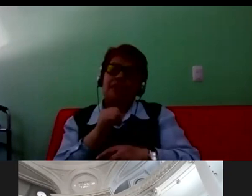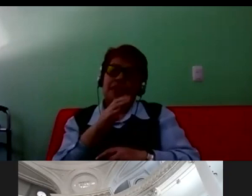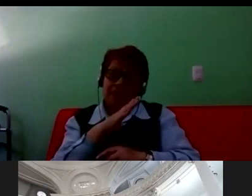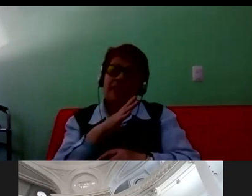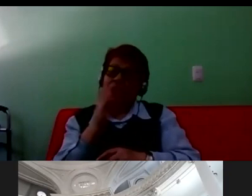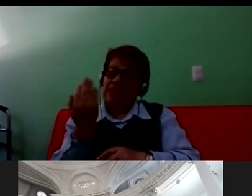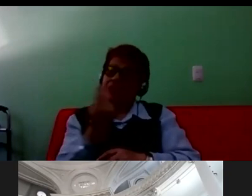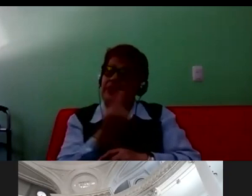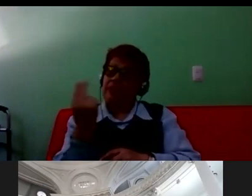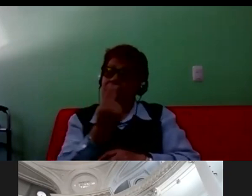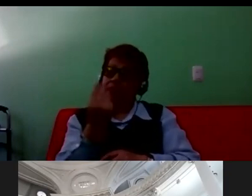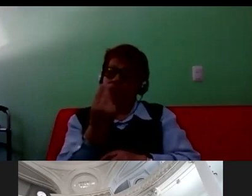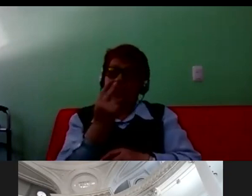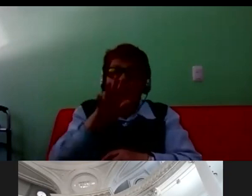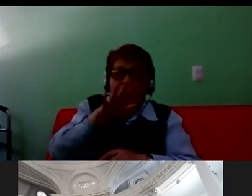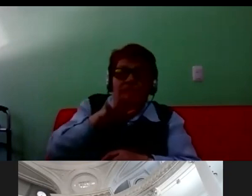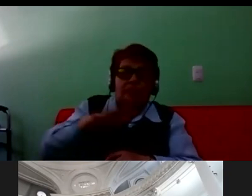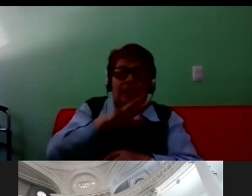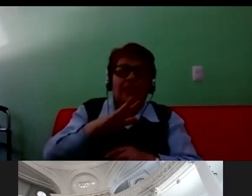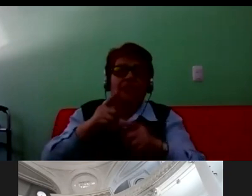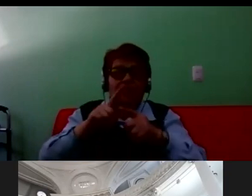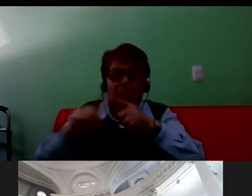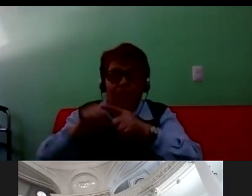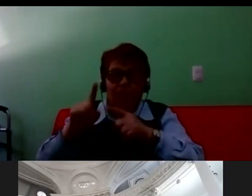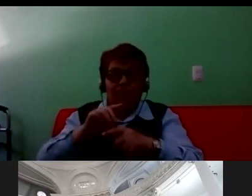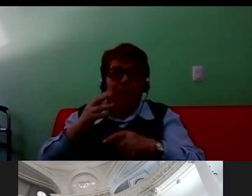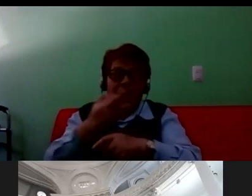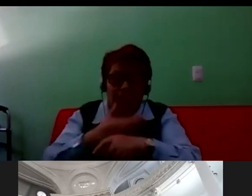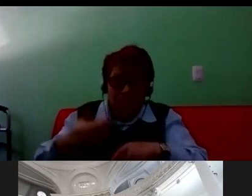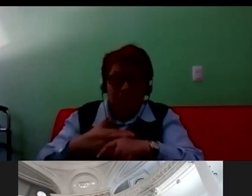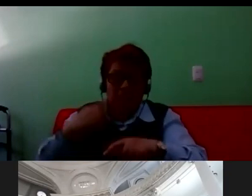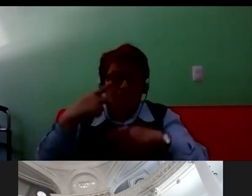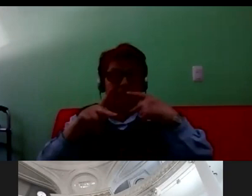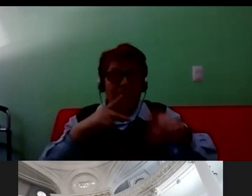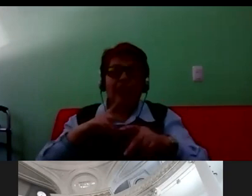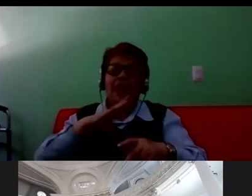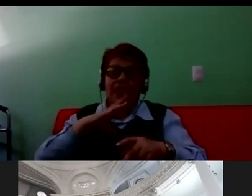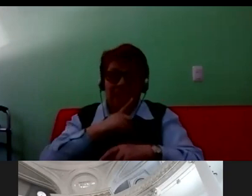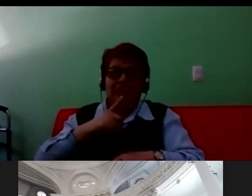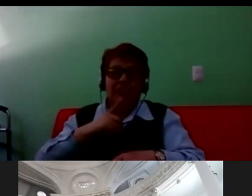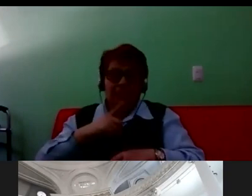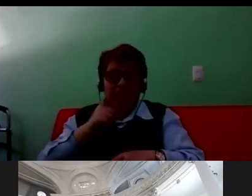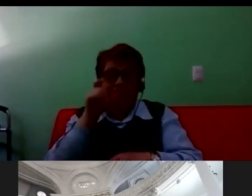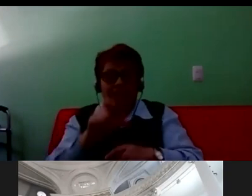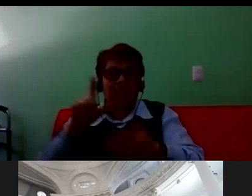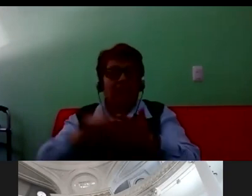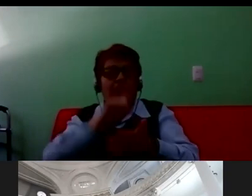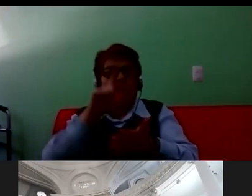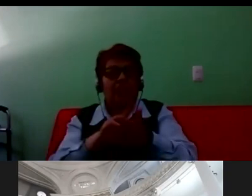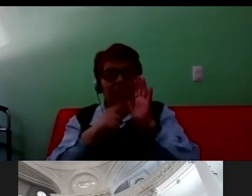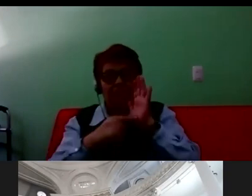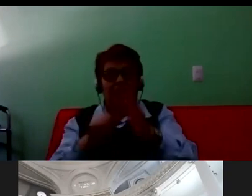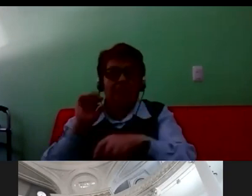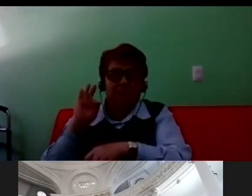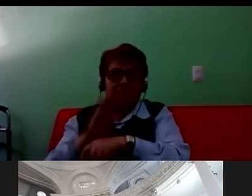indispensable que los espacios culturales independientes y autogestivos contaran con una figura jurídica. Esta